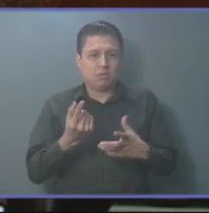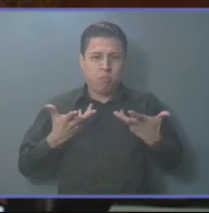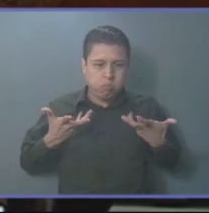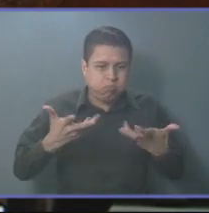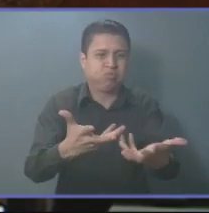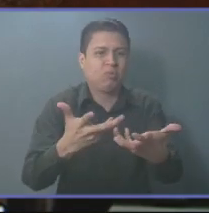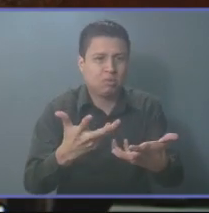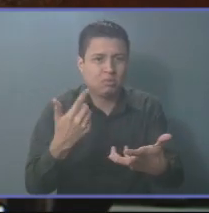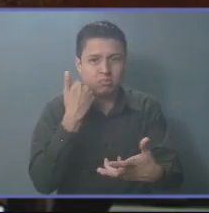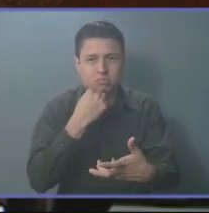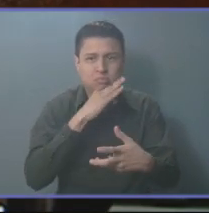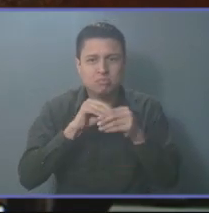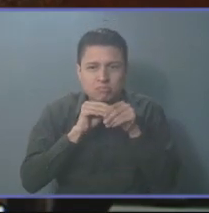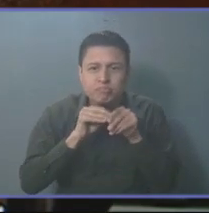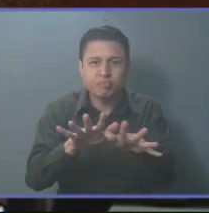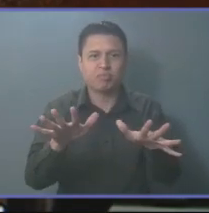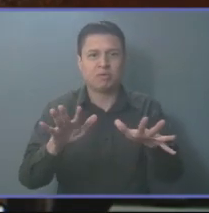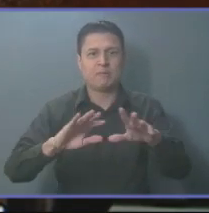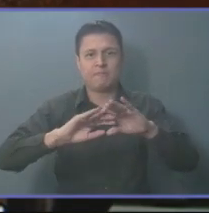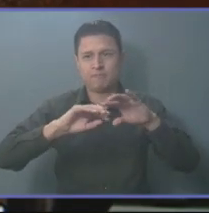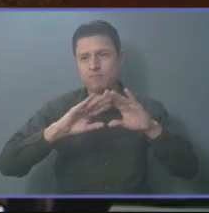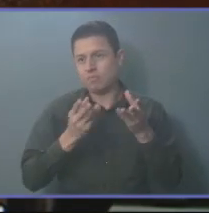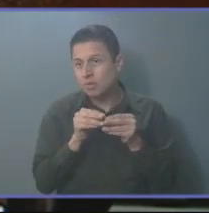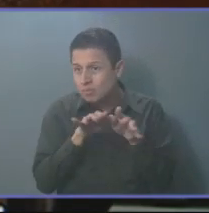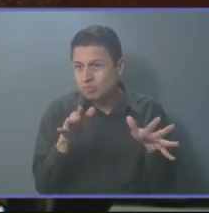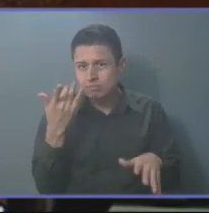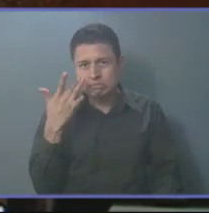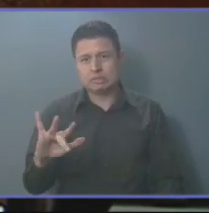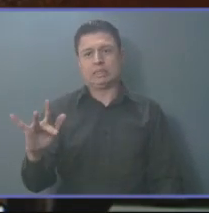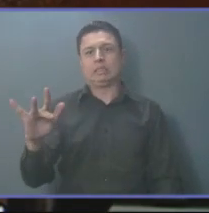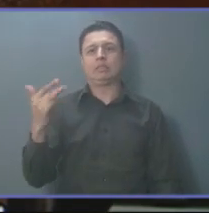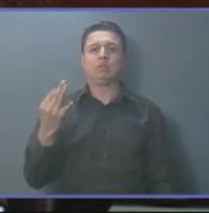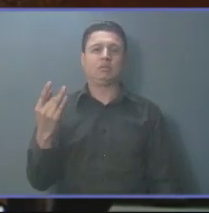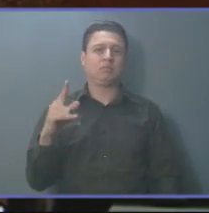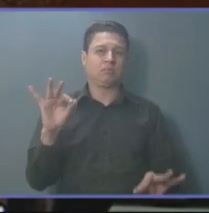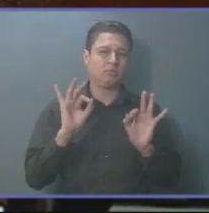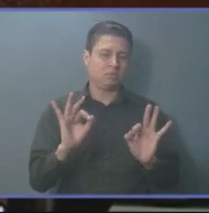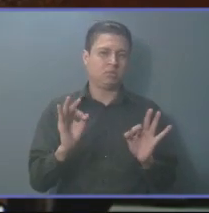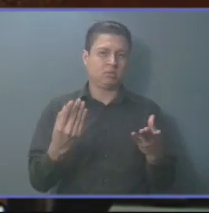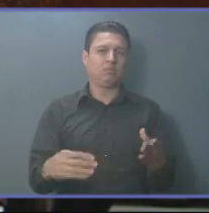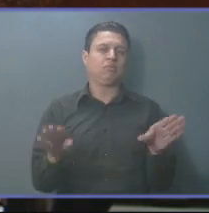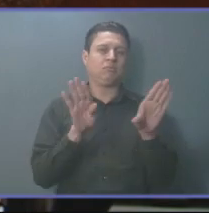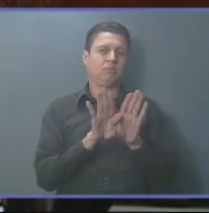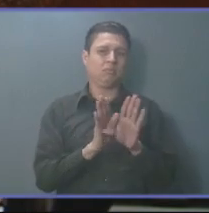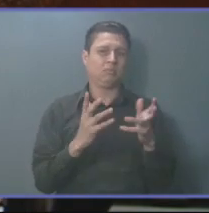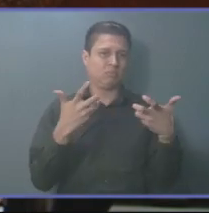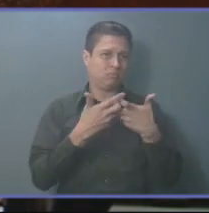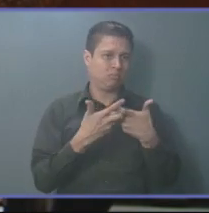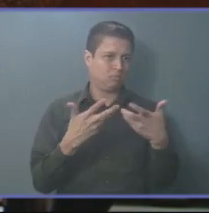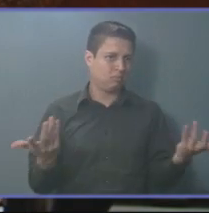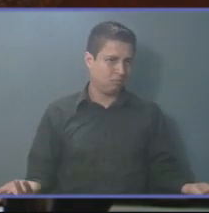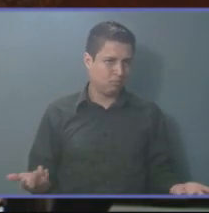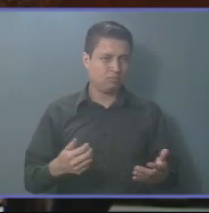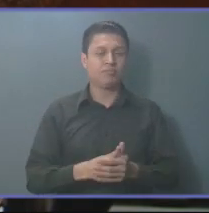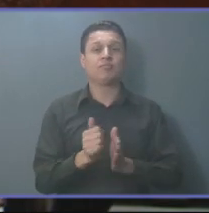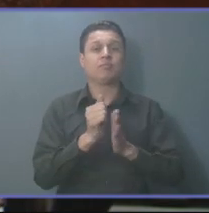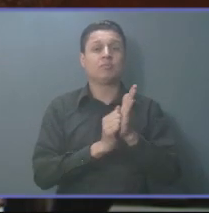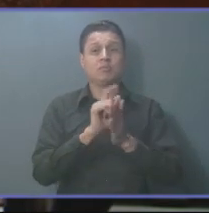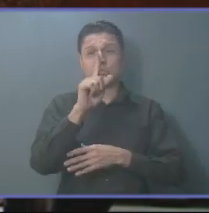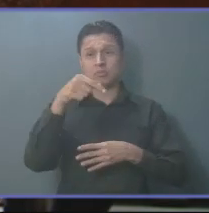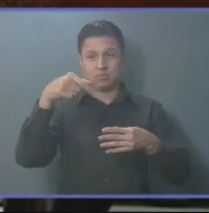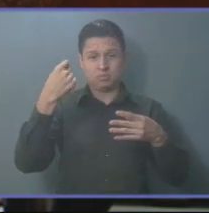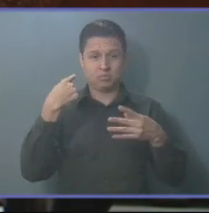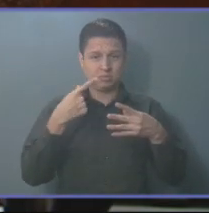la fase 1 para el sector privado inicie en fecha posterior a la establecida en el artículo 1 de esta